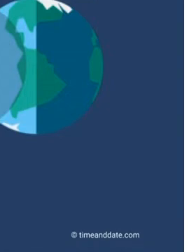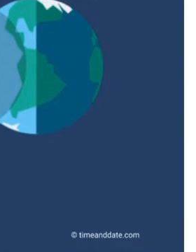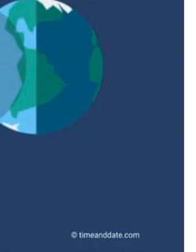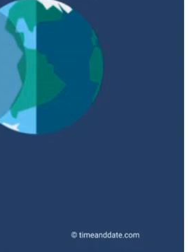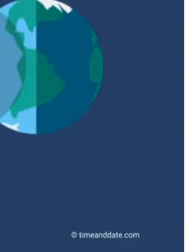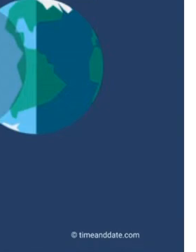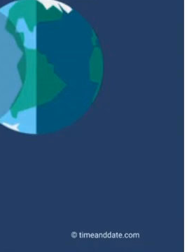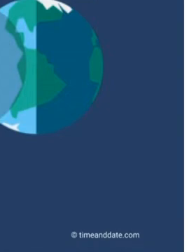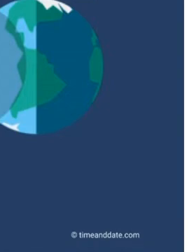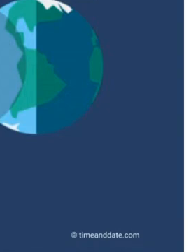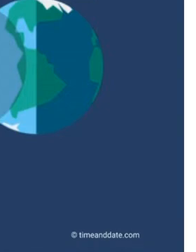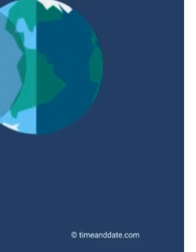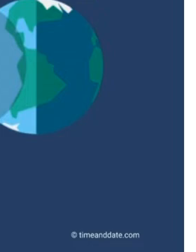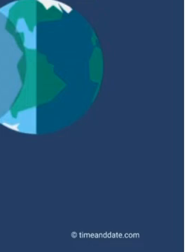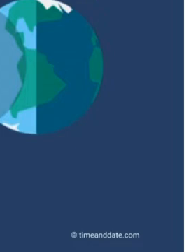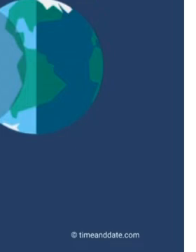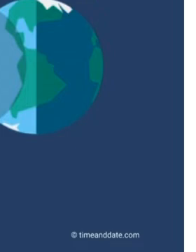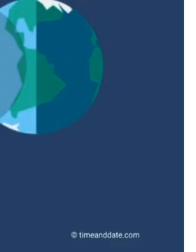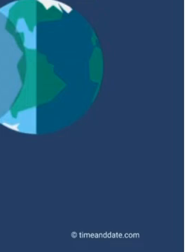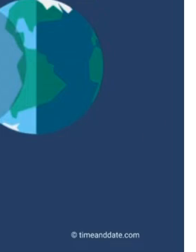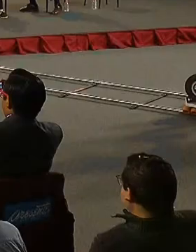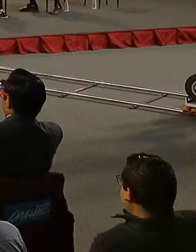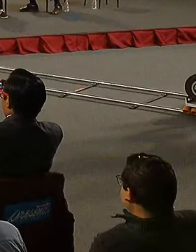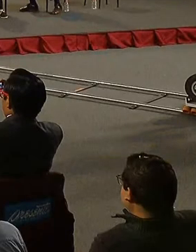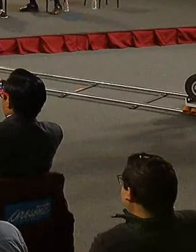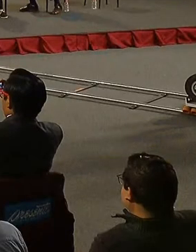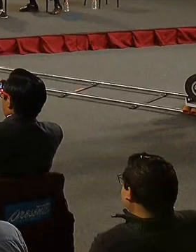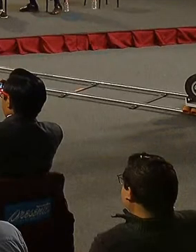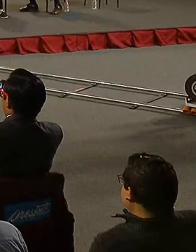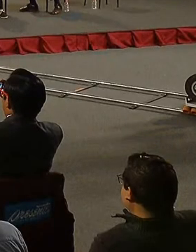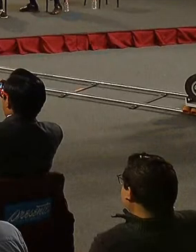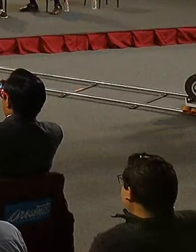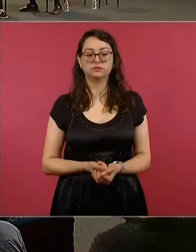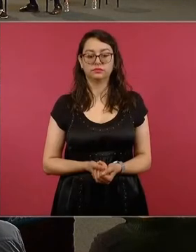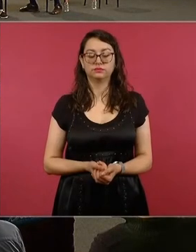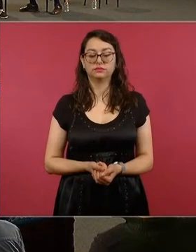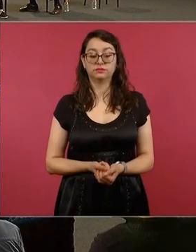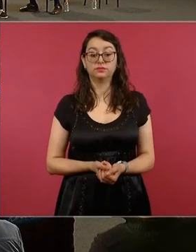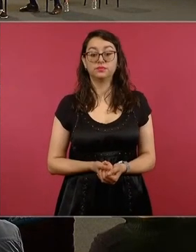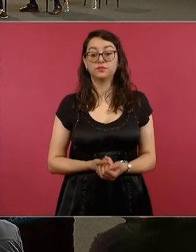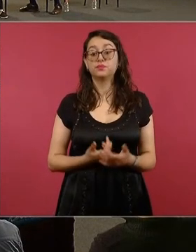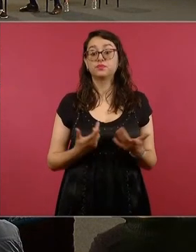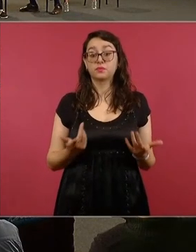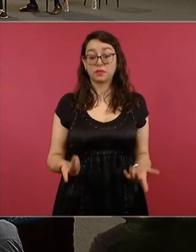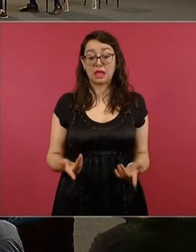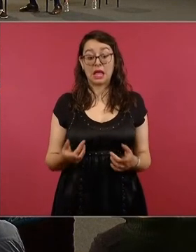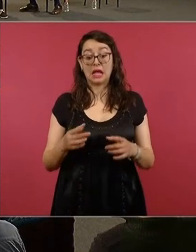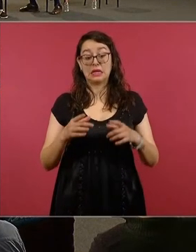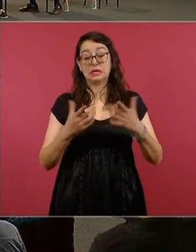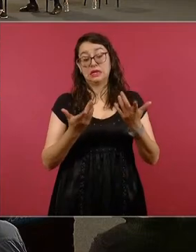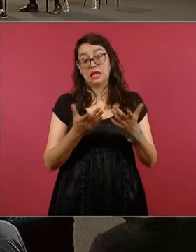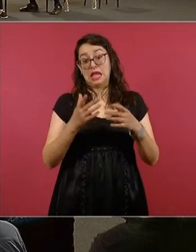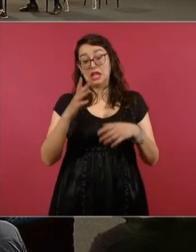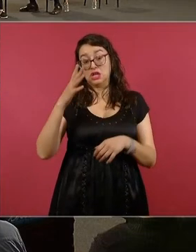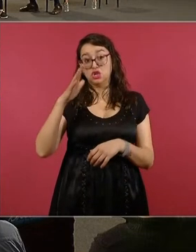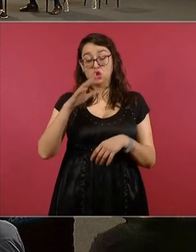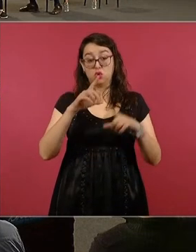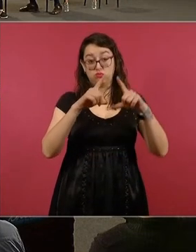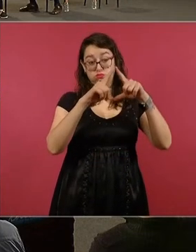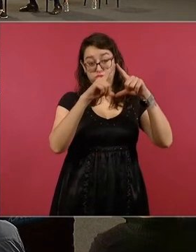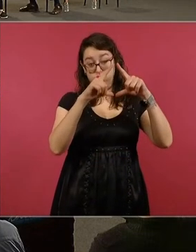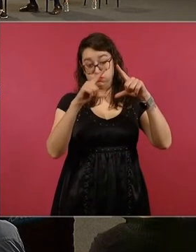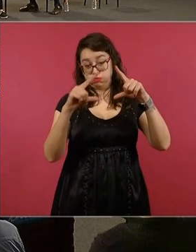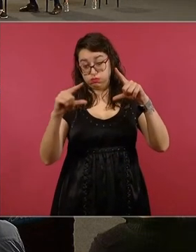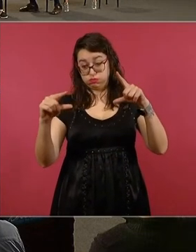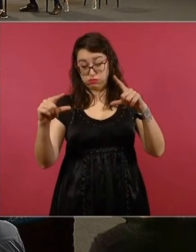lo que esté aquí en este circulito lo van a ver como eclipse total. O anular si la